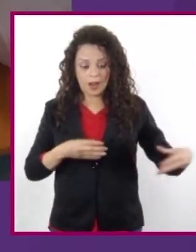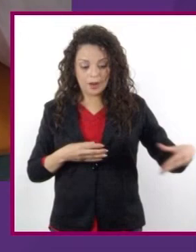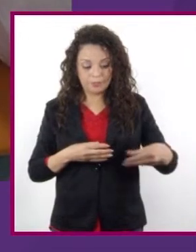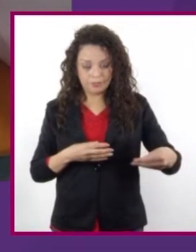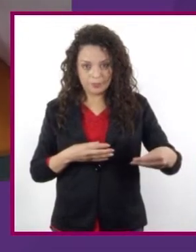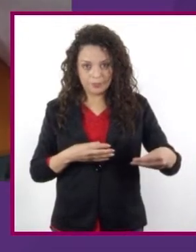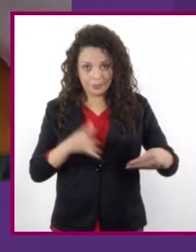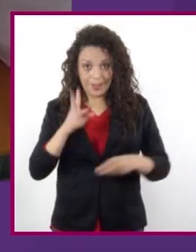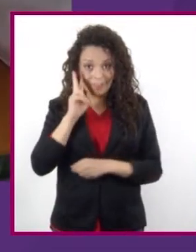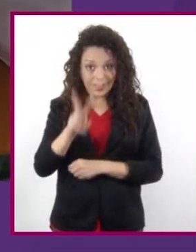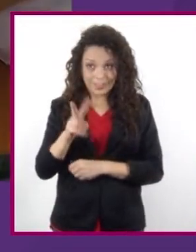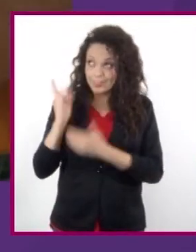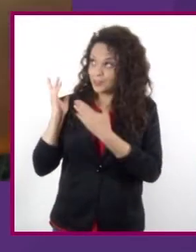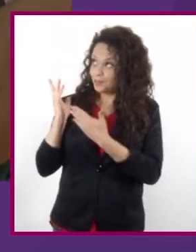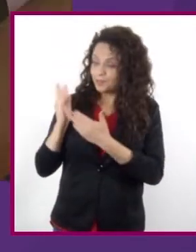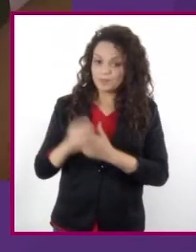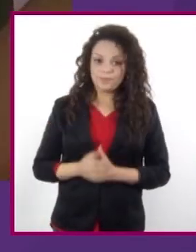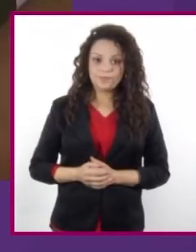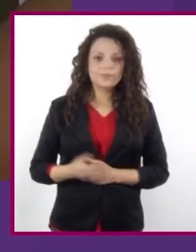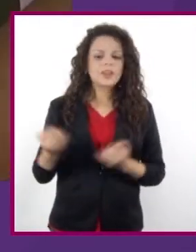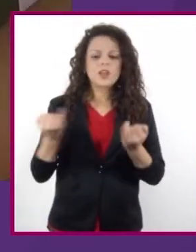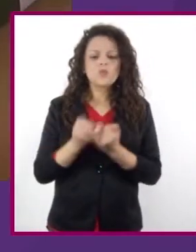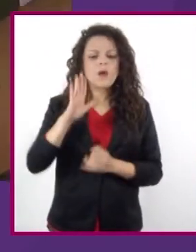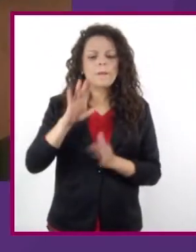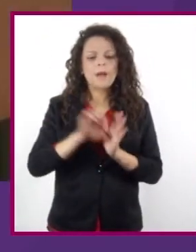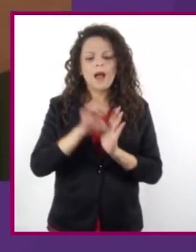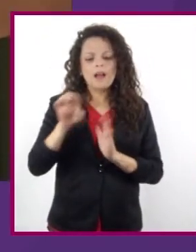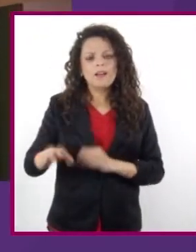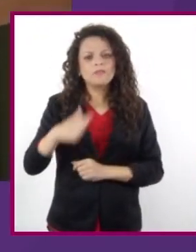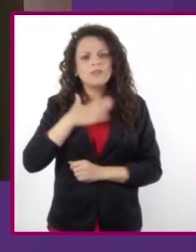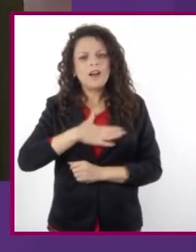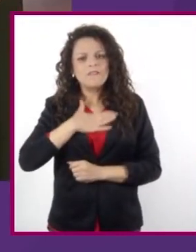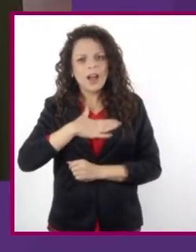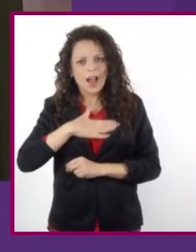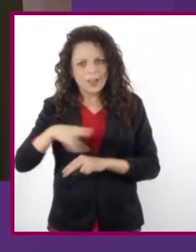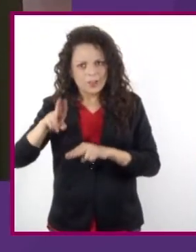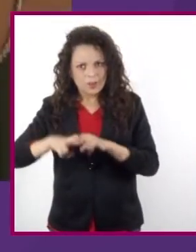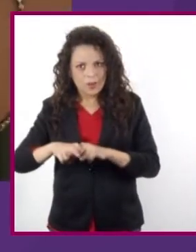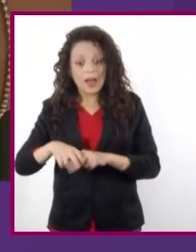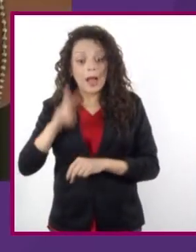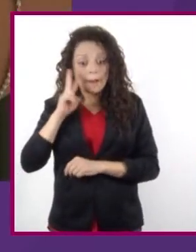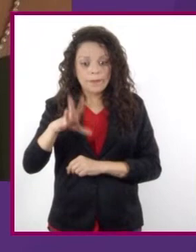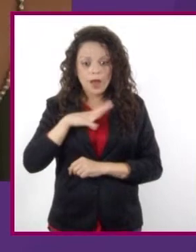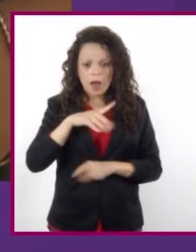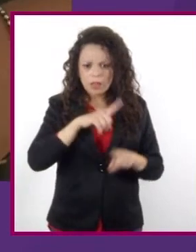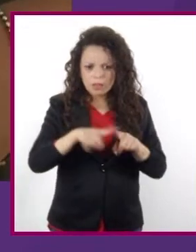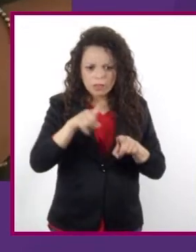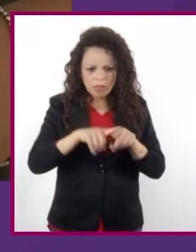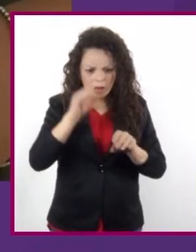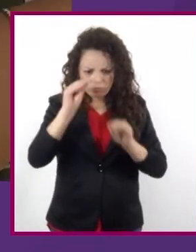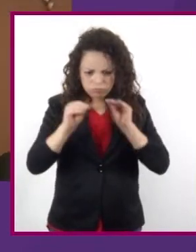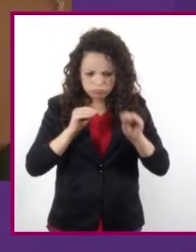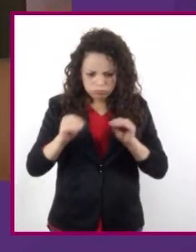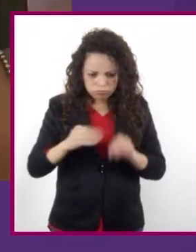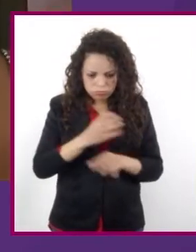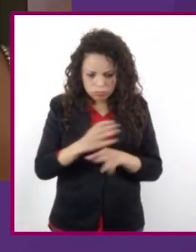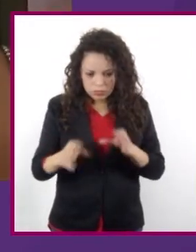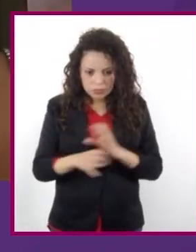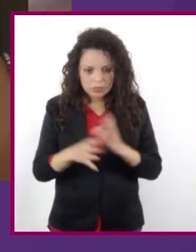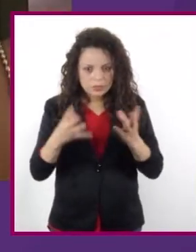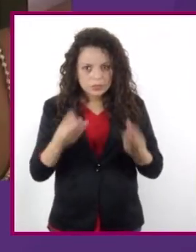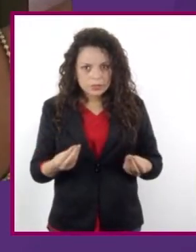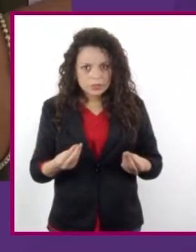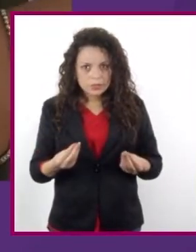Tal como vimos con el ejemplo del inodoro, aquí observamos que también existen bastantes componentes internos.